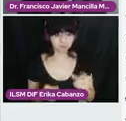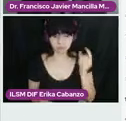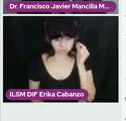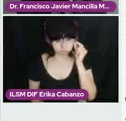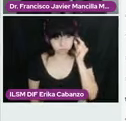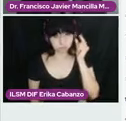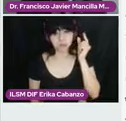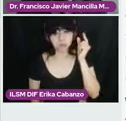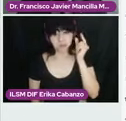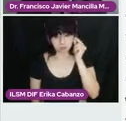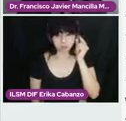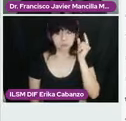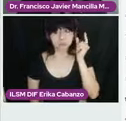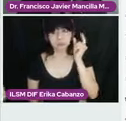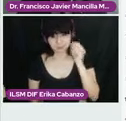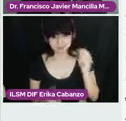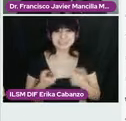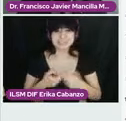mucha ansiedad. Y inclusive